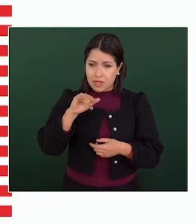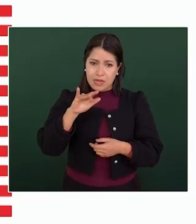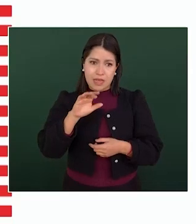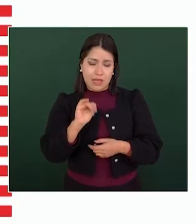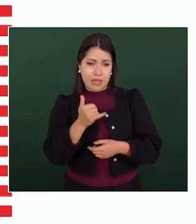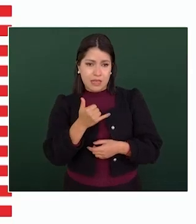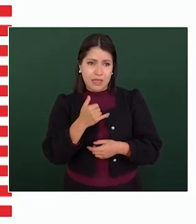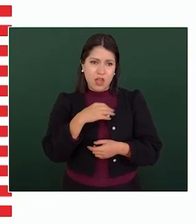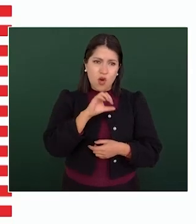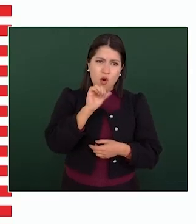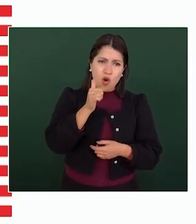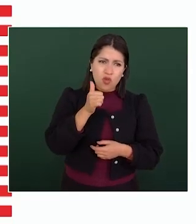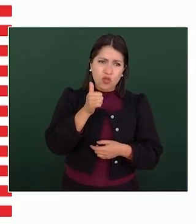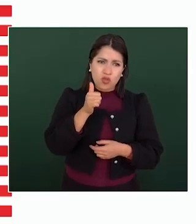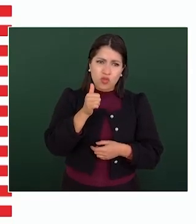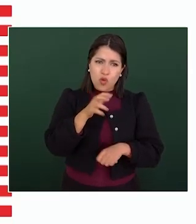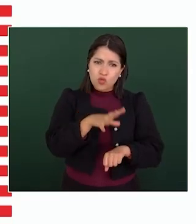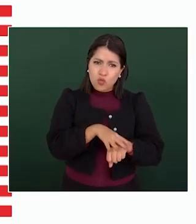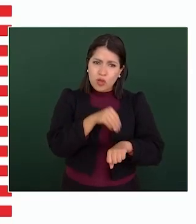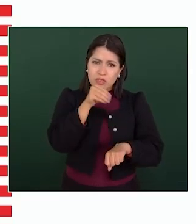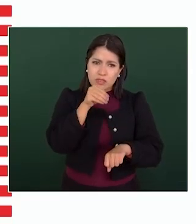este es Suecia, ¿no?